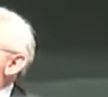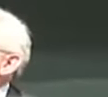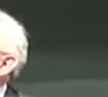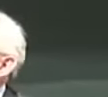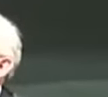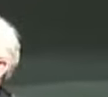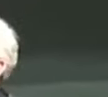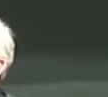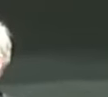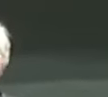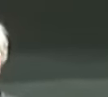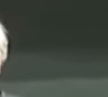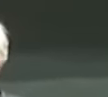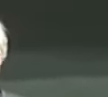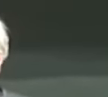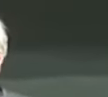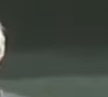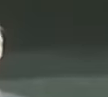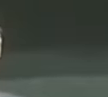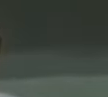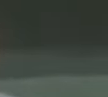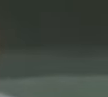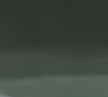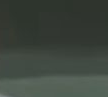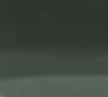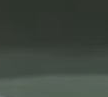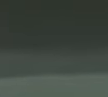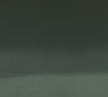No nos anunciamos a nosotros mismos,